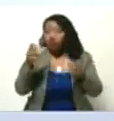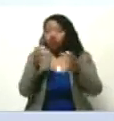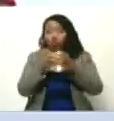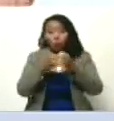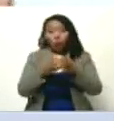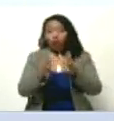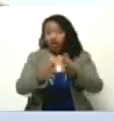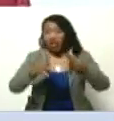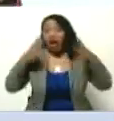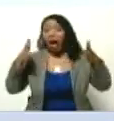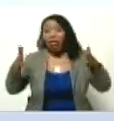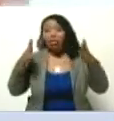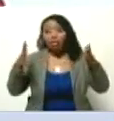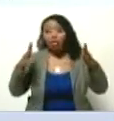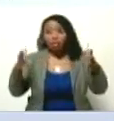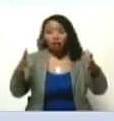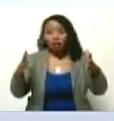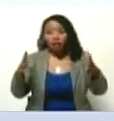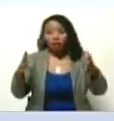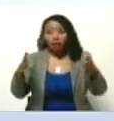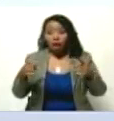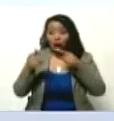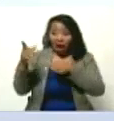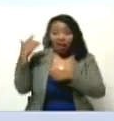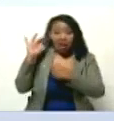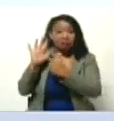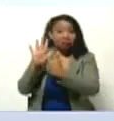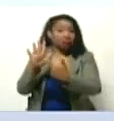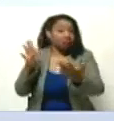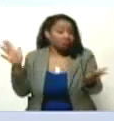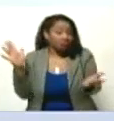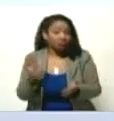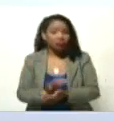una declaración de una persona, de otra, pues, ahí está pues.